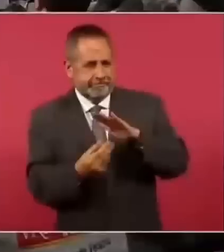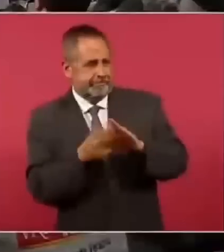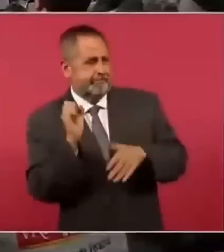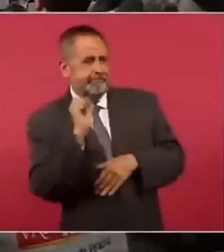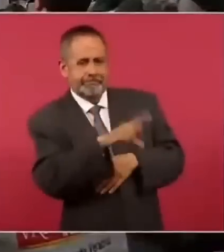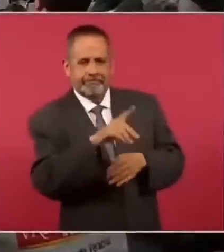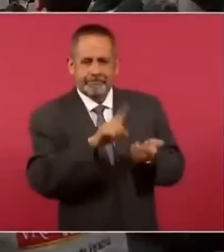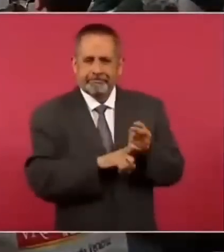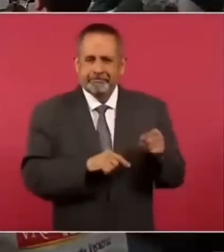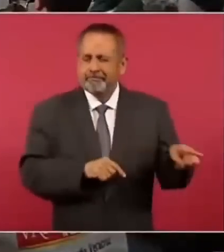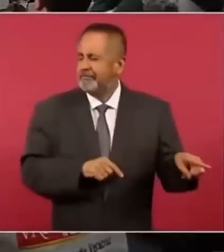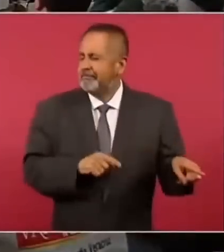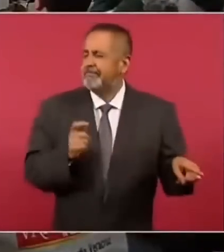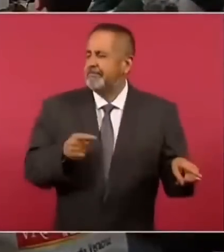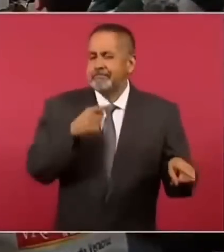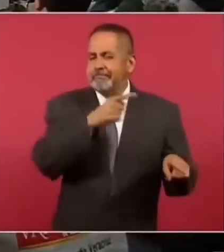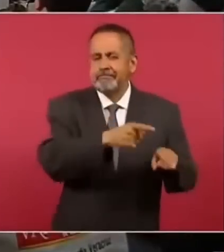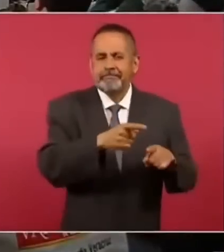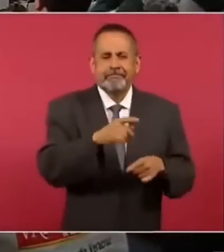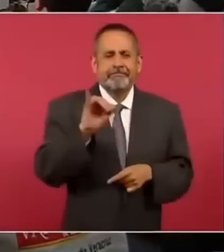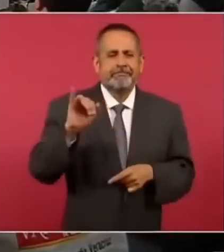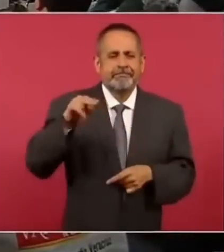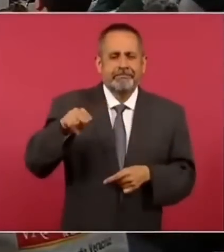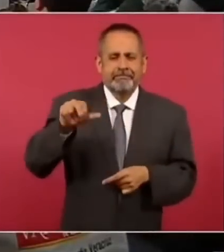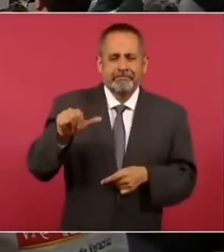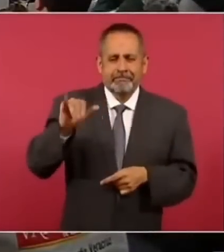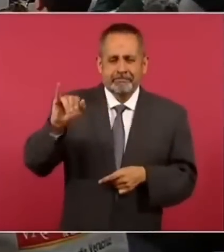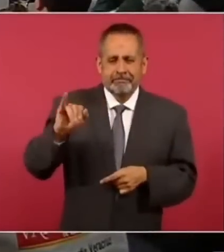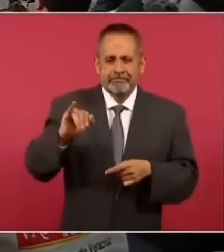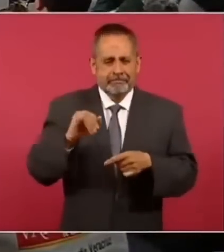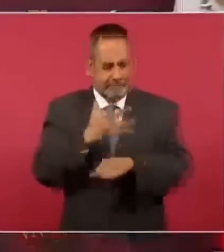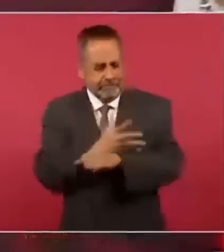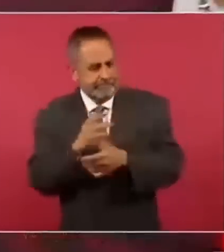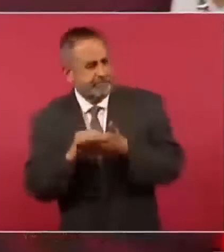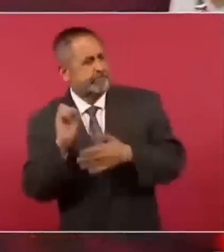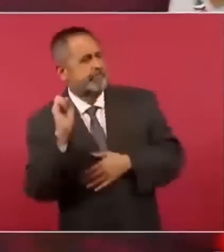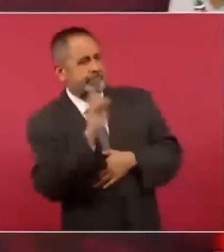del, ¿cómo se llama?, de la transparencia. Sí. Presidente,